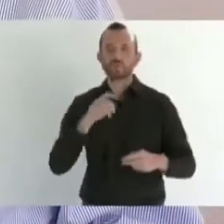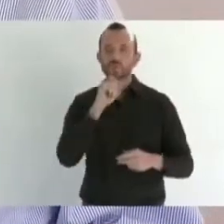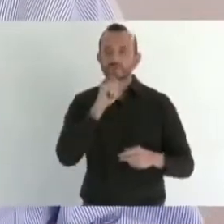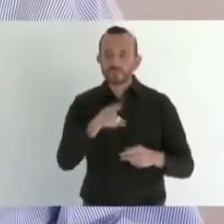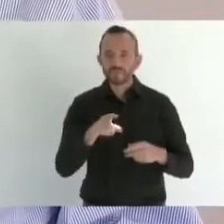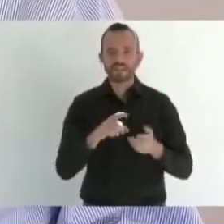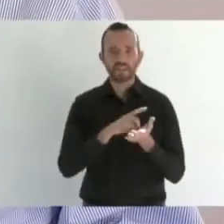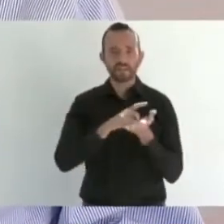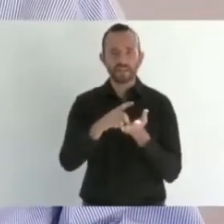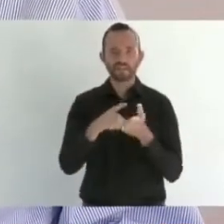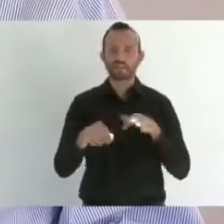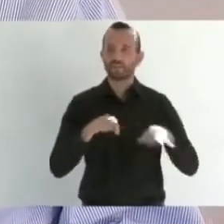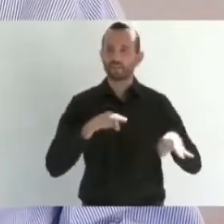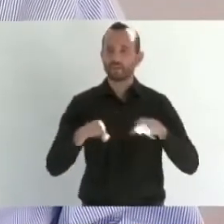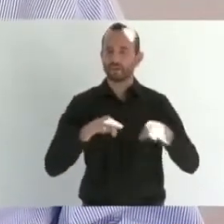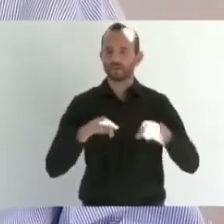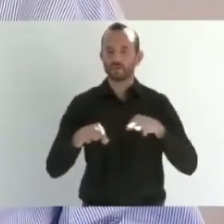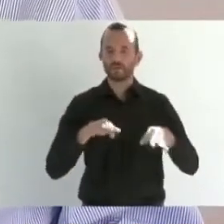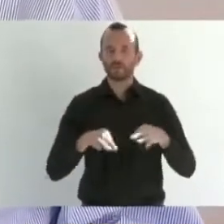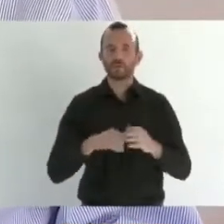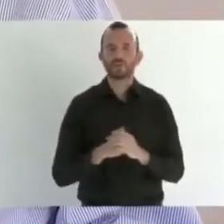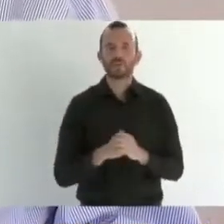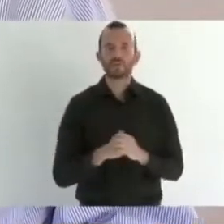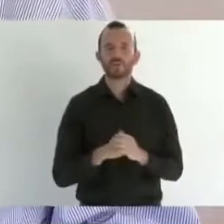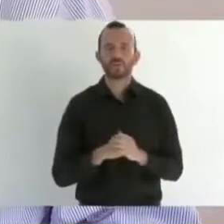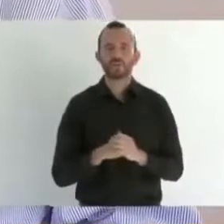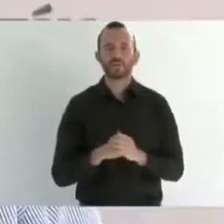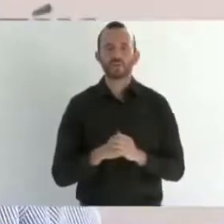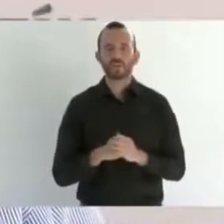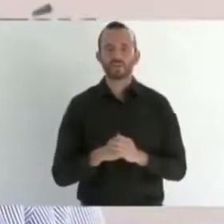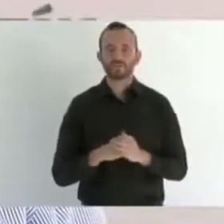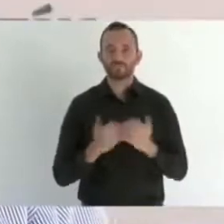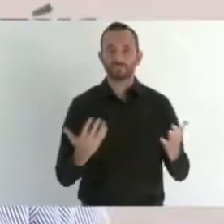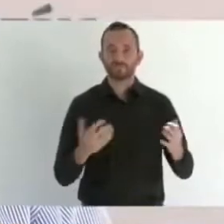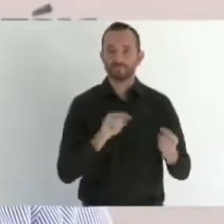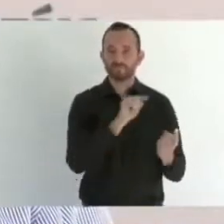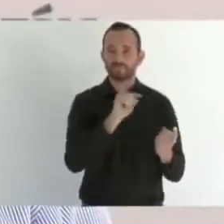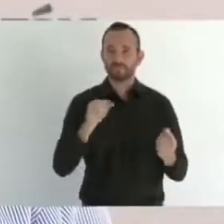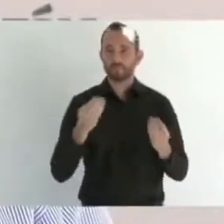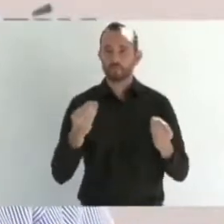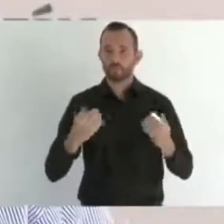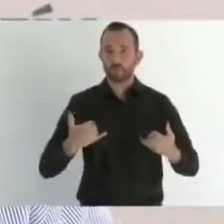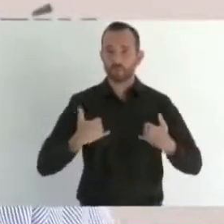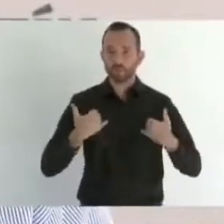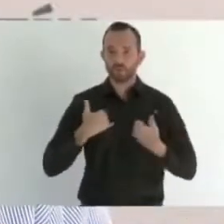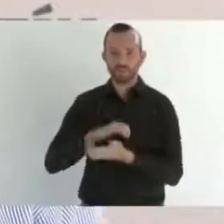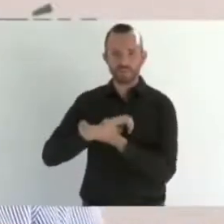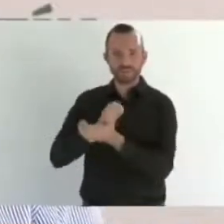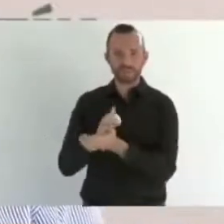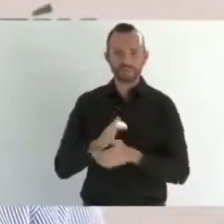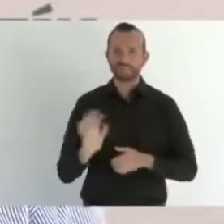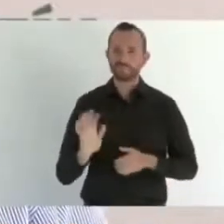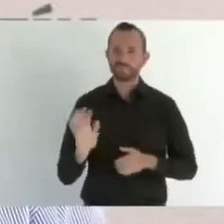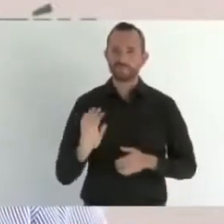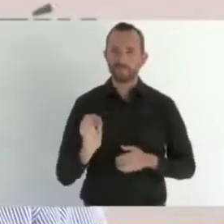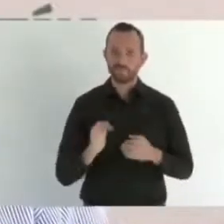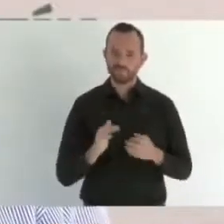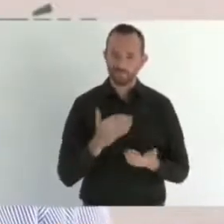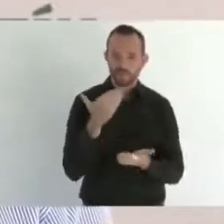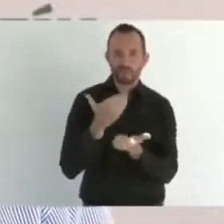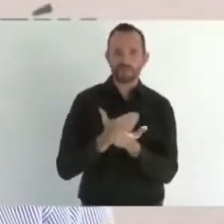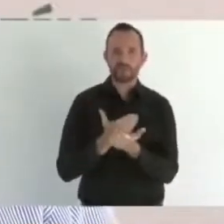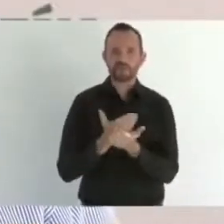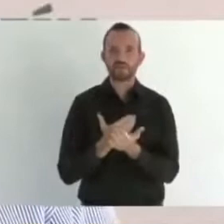para que los jóvenes no sean discriminados como sucedía anteriormente